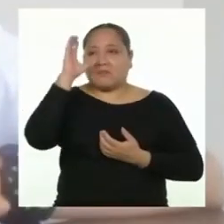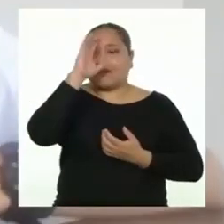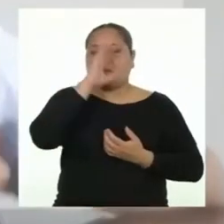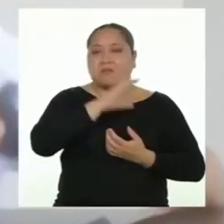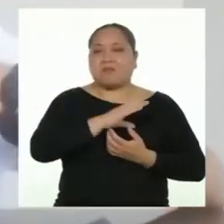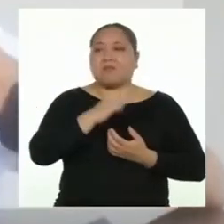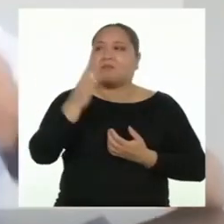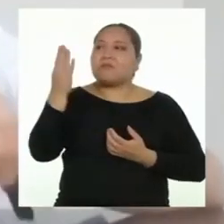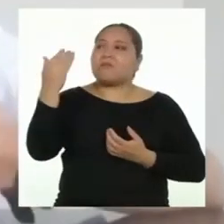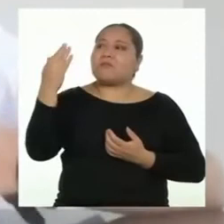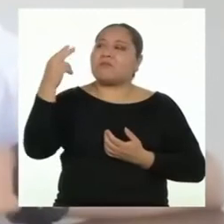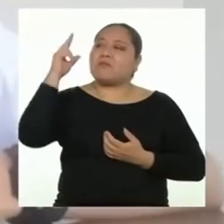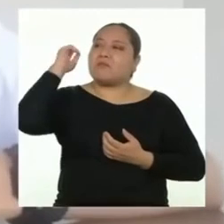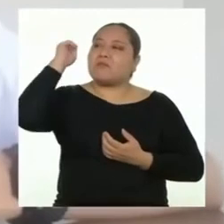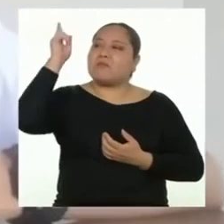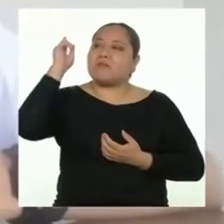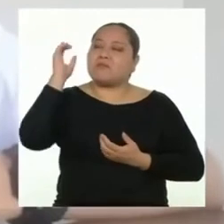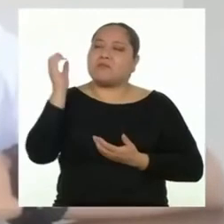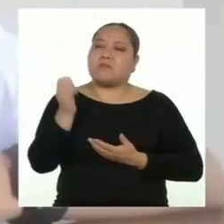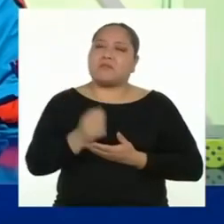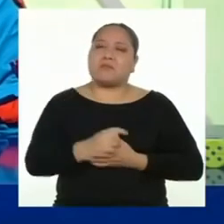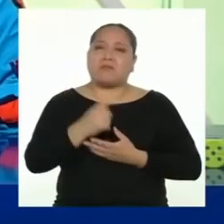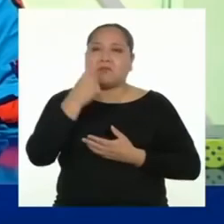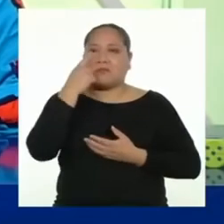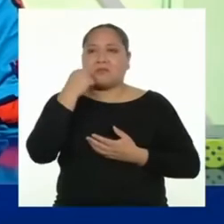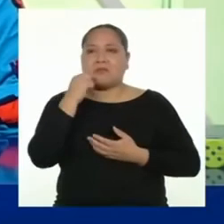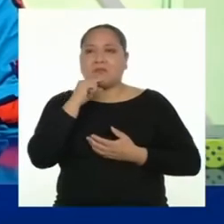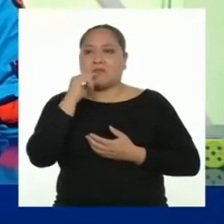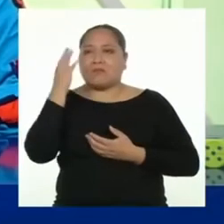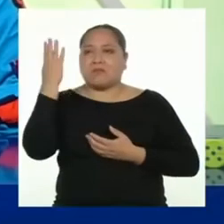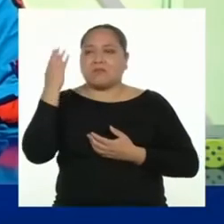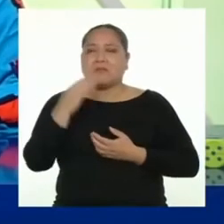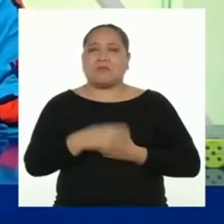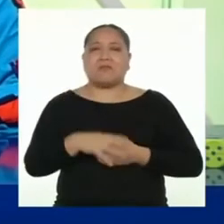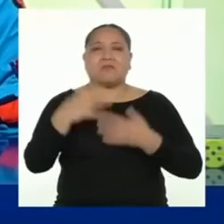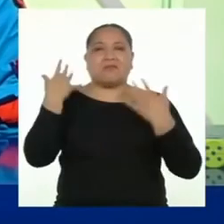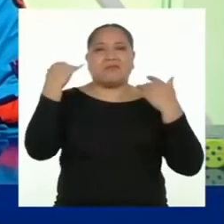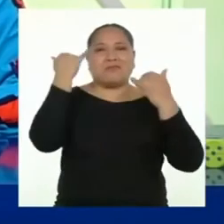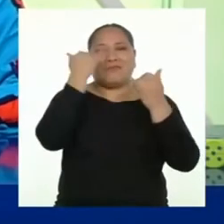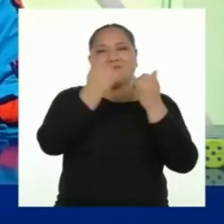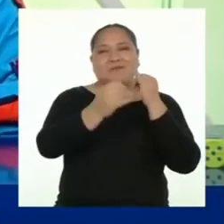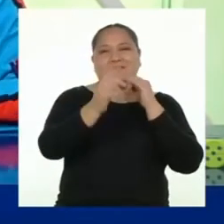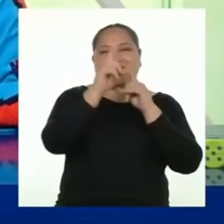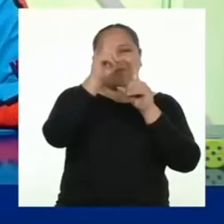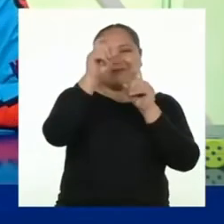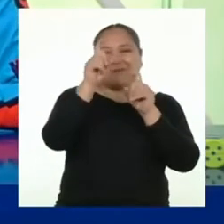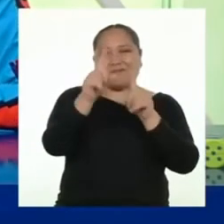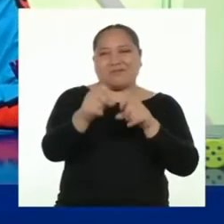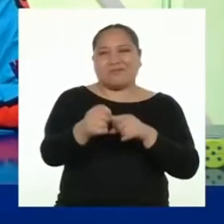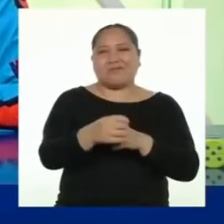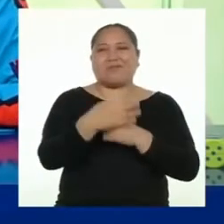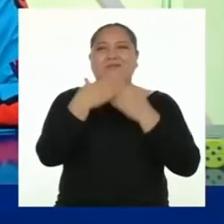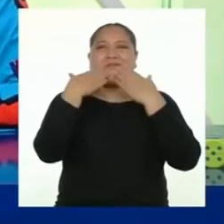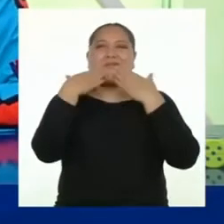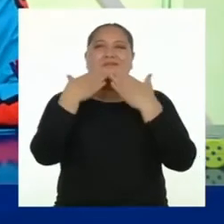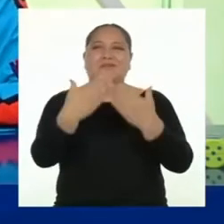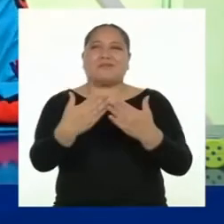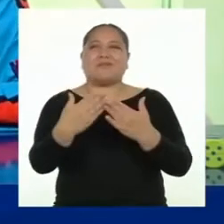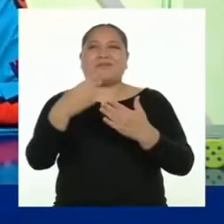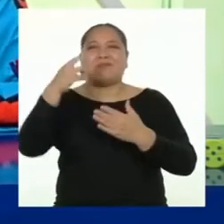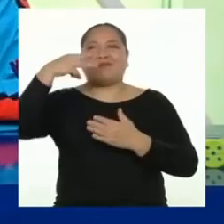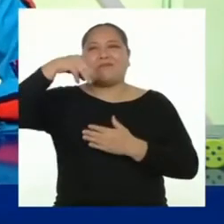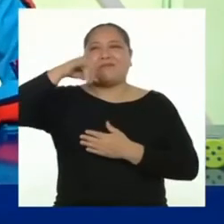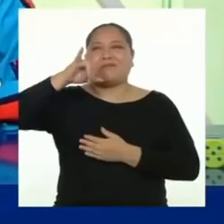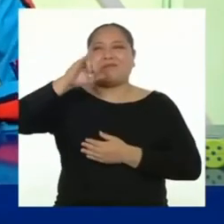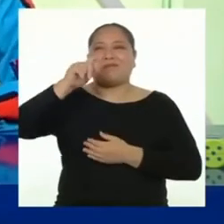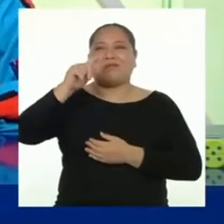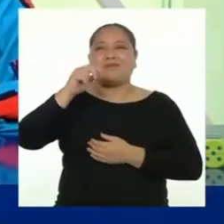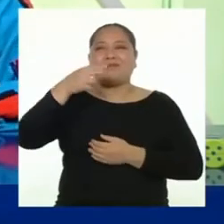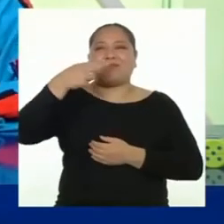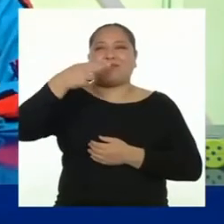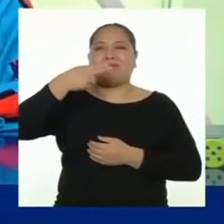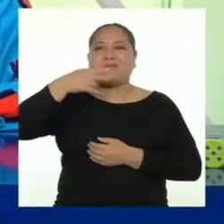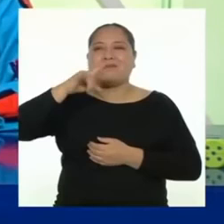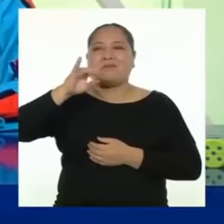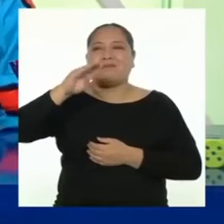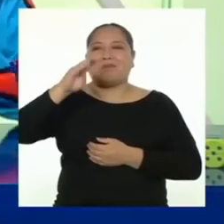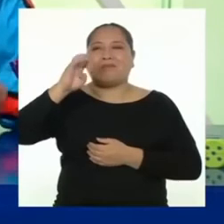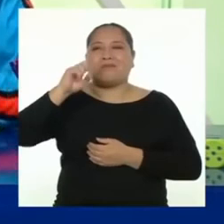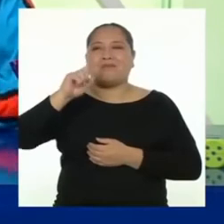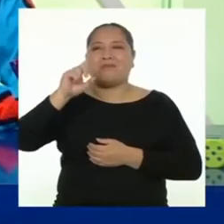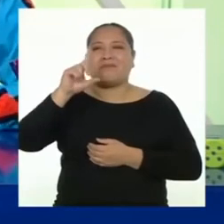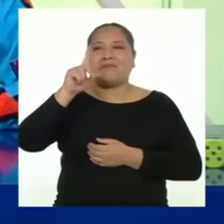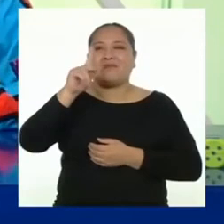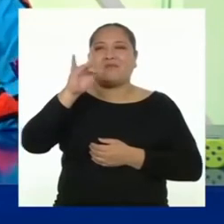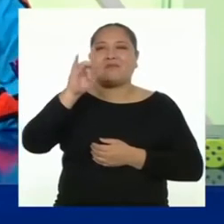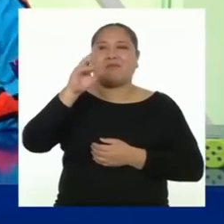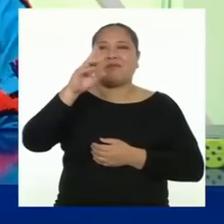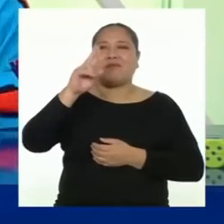buscar la intervención de un profesor o profesora. Con esto damos por finalizada la entrevista. Muchas gracias Maite, Uber, Kiara y Luis Fernando